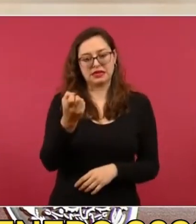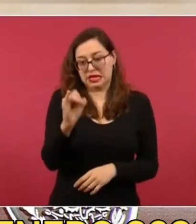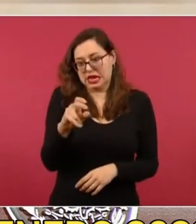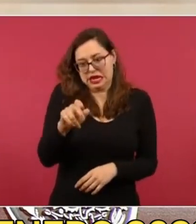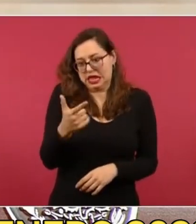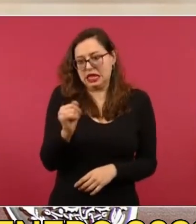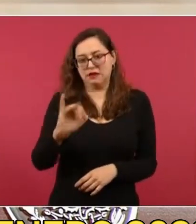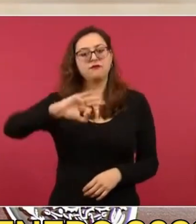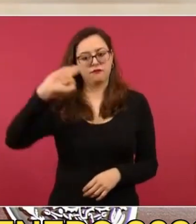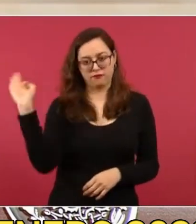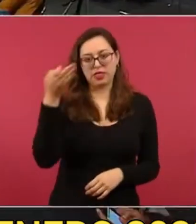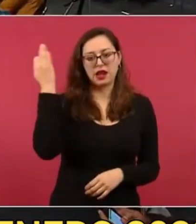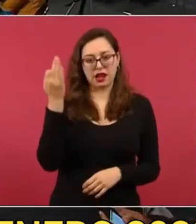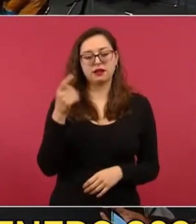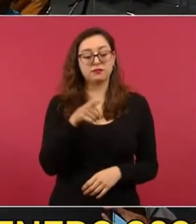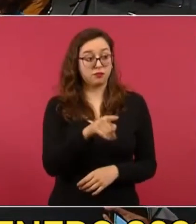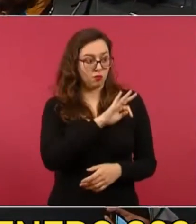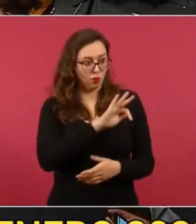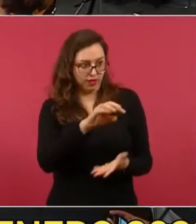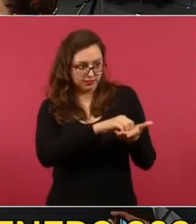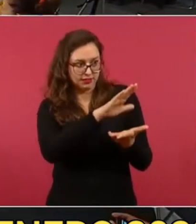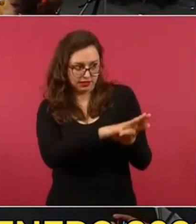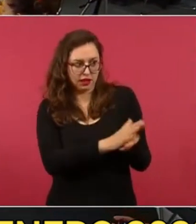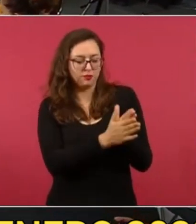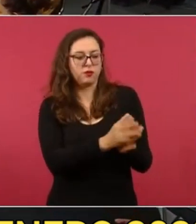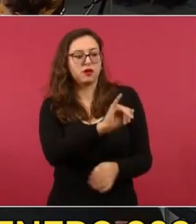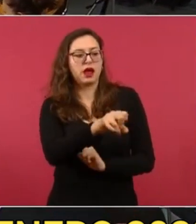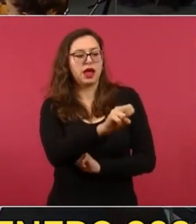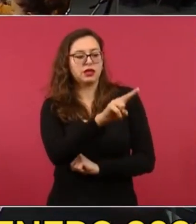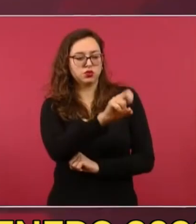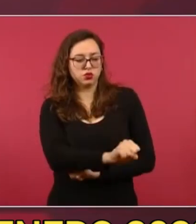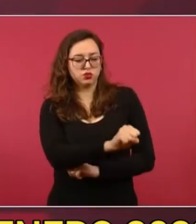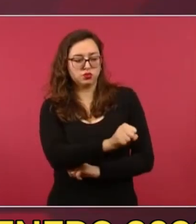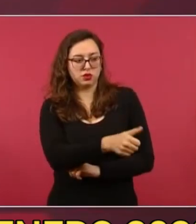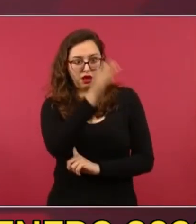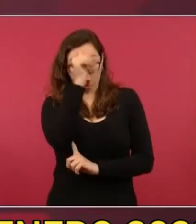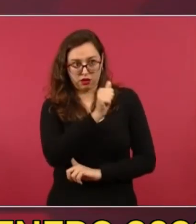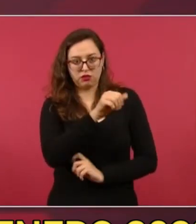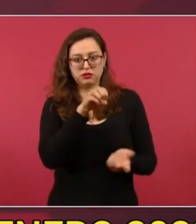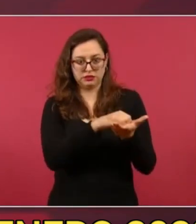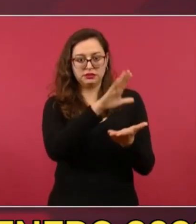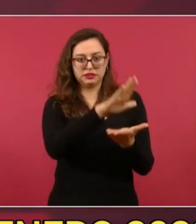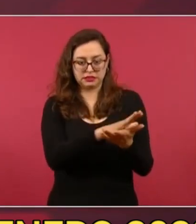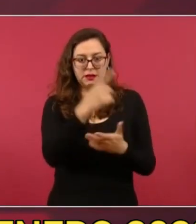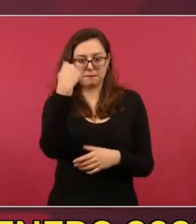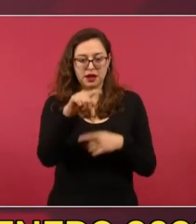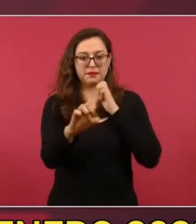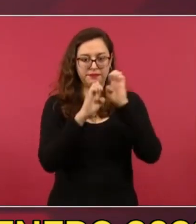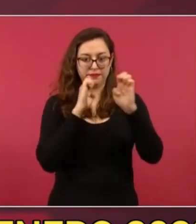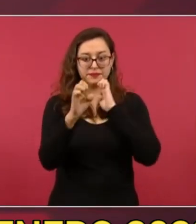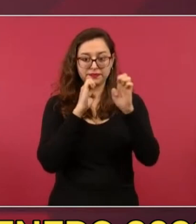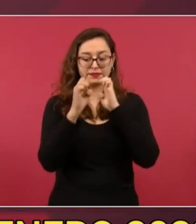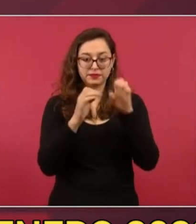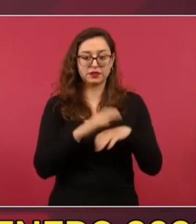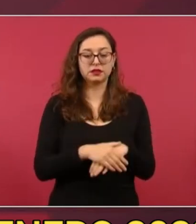Se ponen de acuerdo con Jesús para que se dé la entrevista, así como vas a